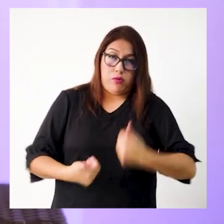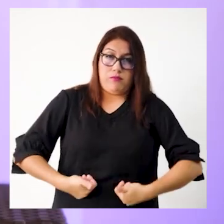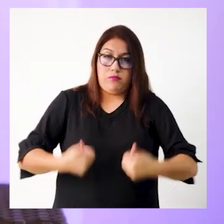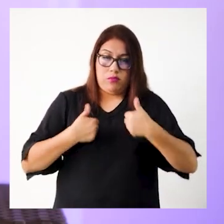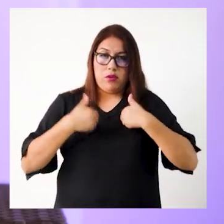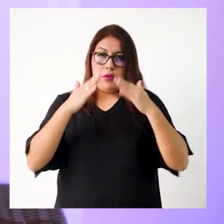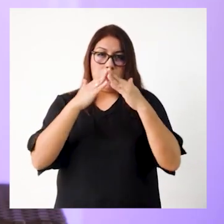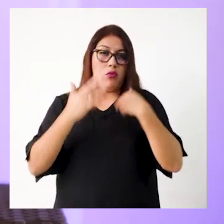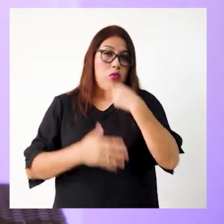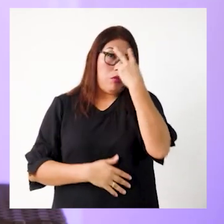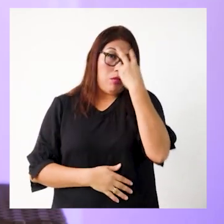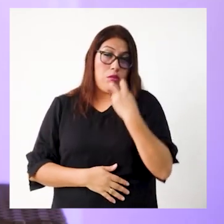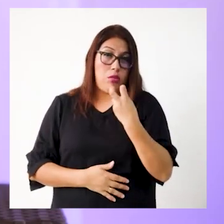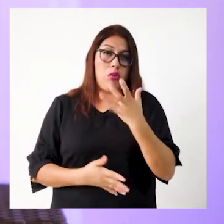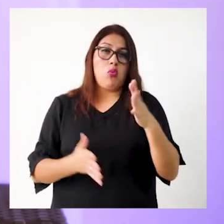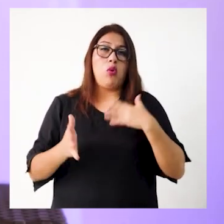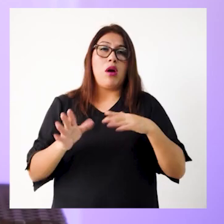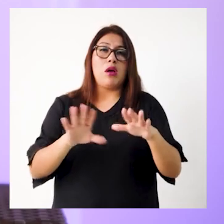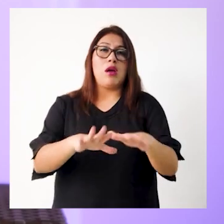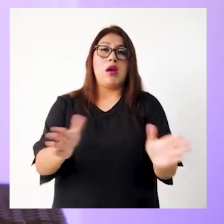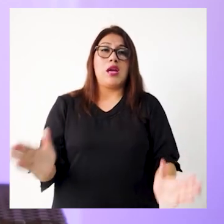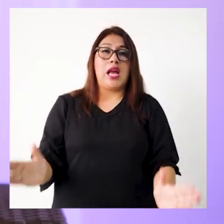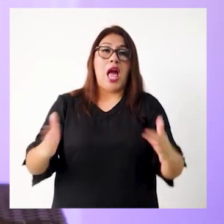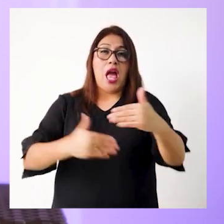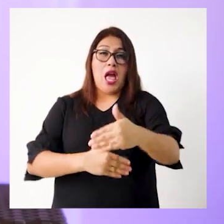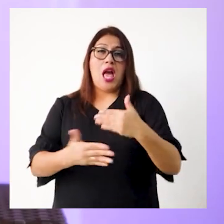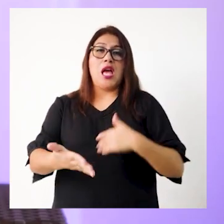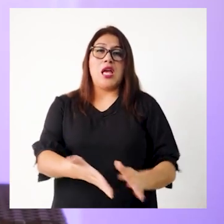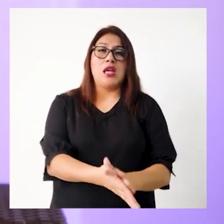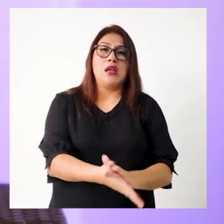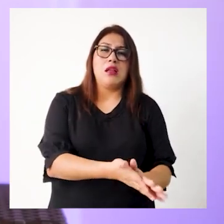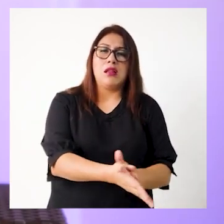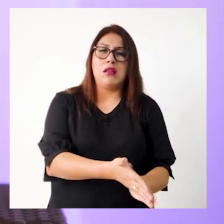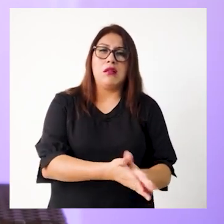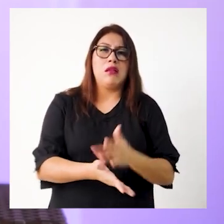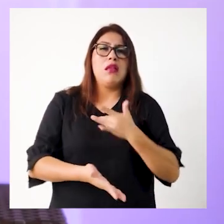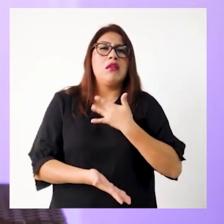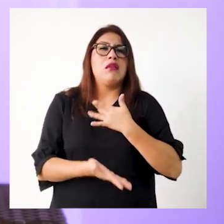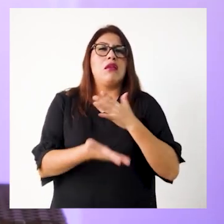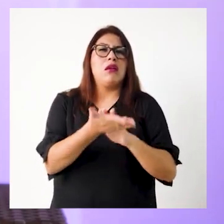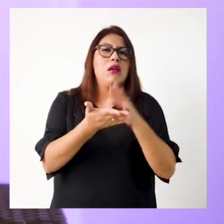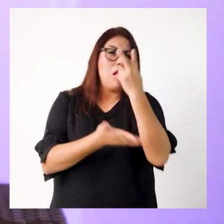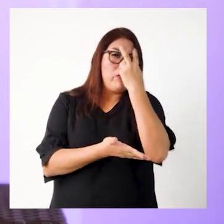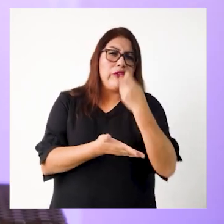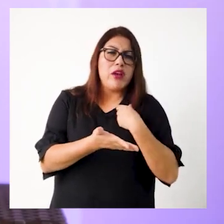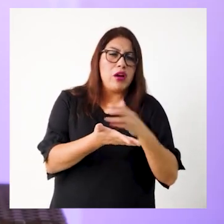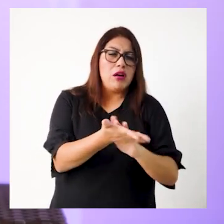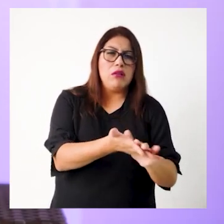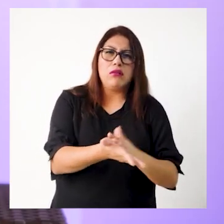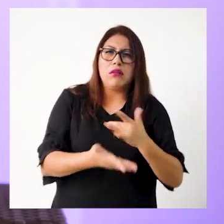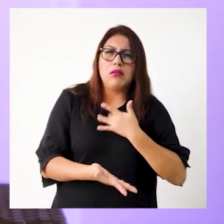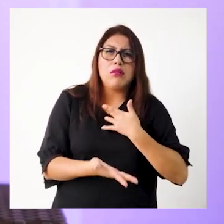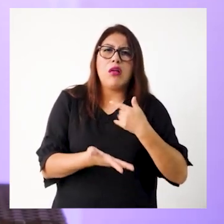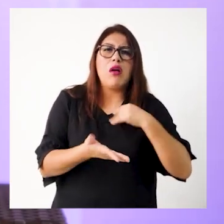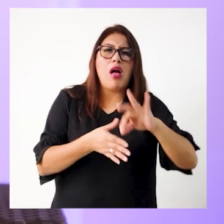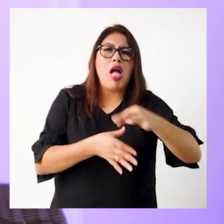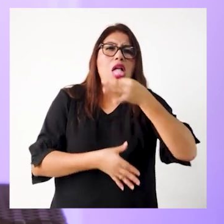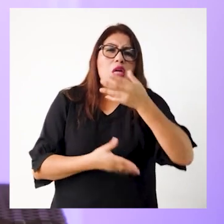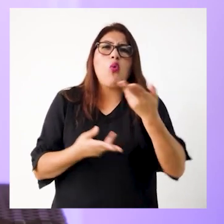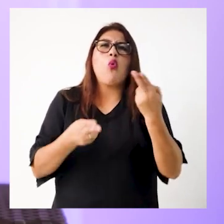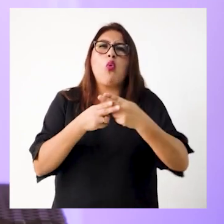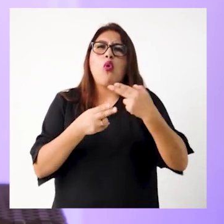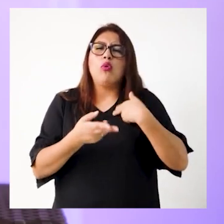veo. Si no tengo braille en la caja, ¿cómo sé qué pastilla estoy tomando? Entonces, y eso manda la